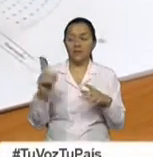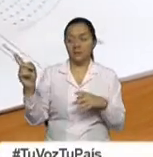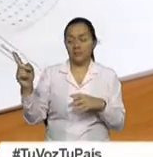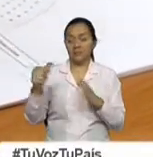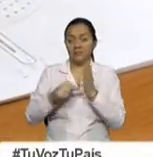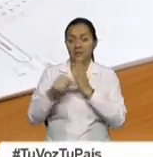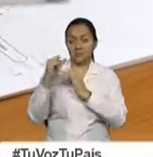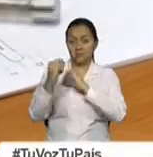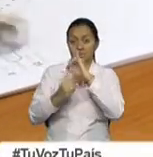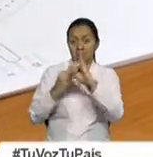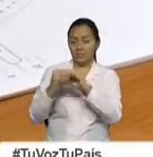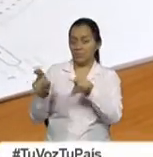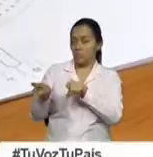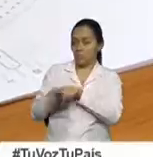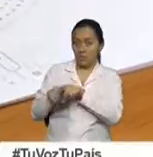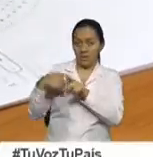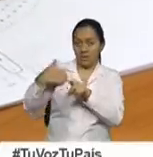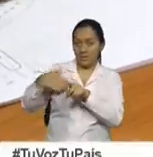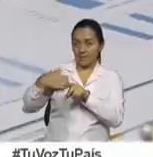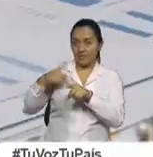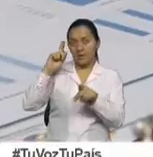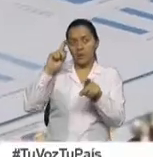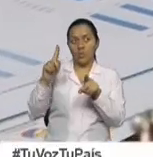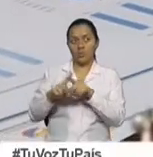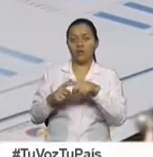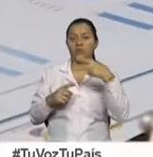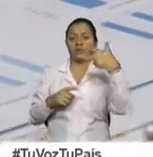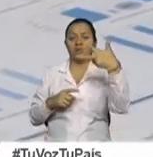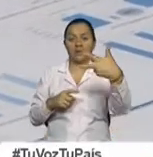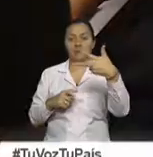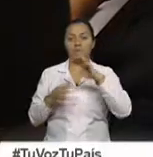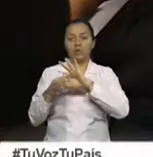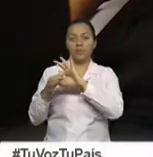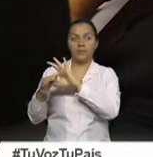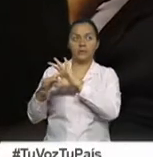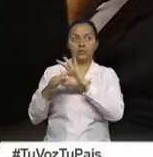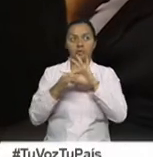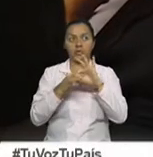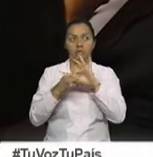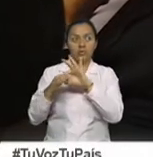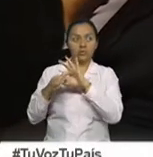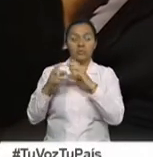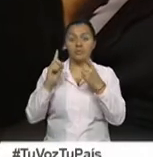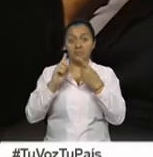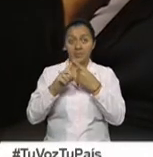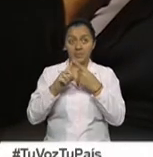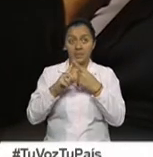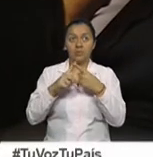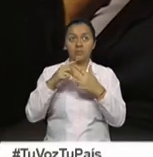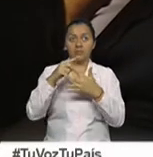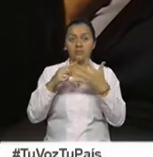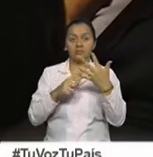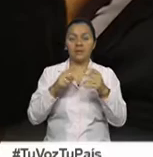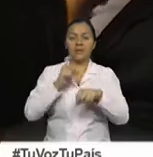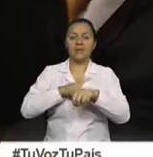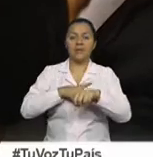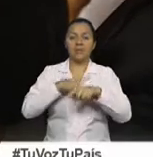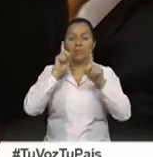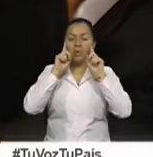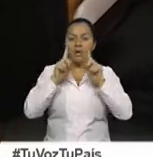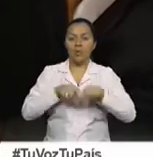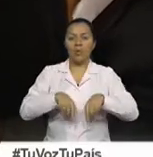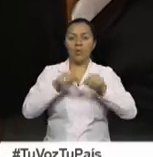argentino Jorge Faurie suscribieron tres acuerdos bilaterales de cooperación. Entre ellos, la ampliación del plazo de vigencia del convenio